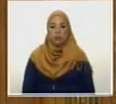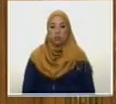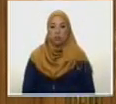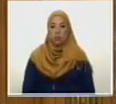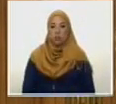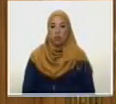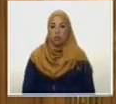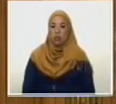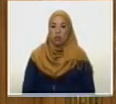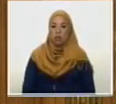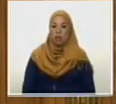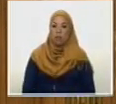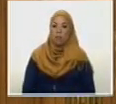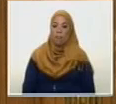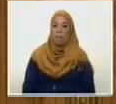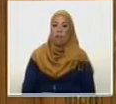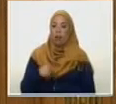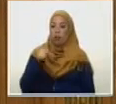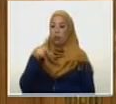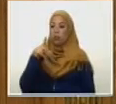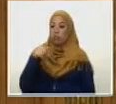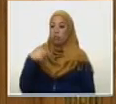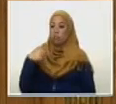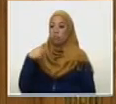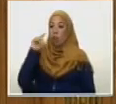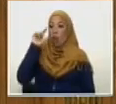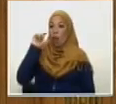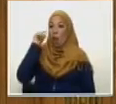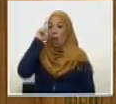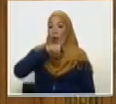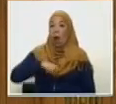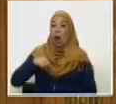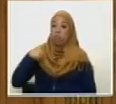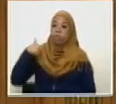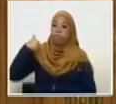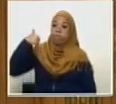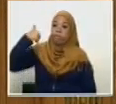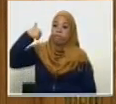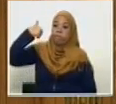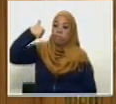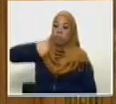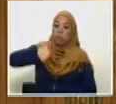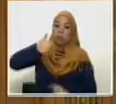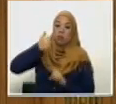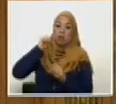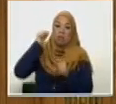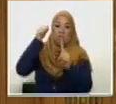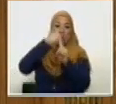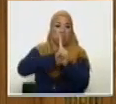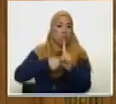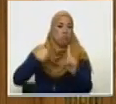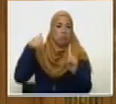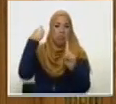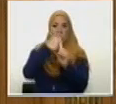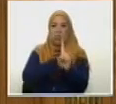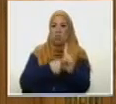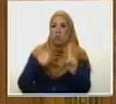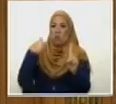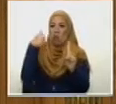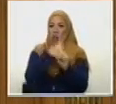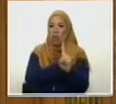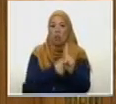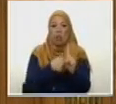hemos ido año tras año, intento tras intento, derrotando las pretensiones del